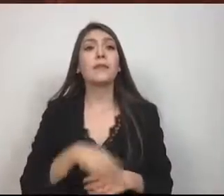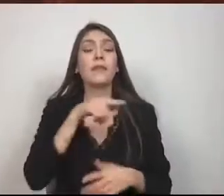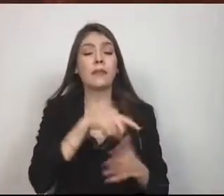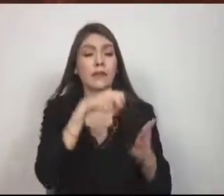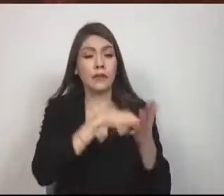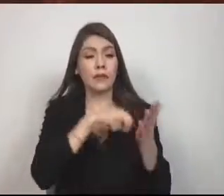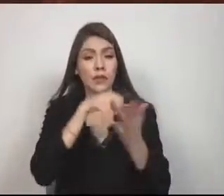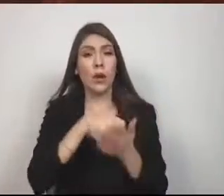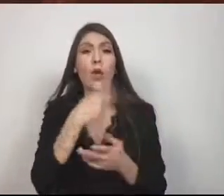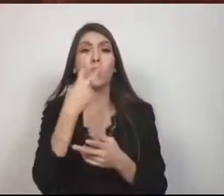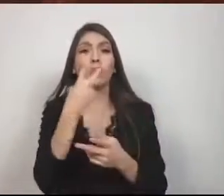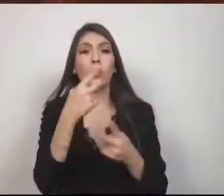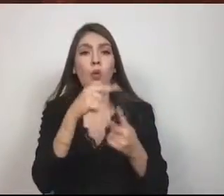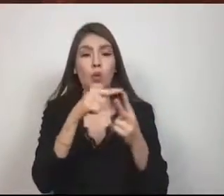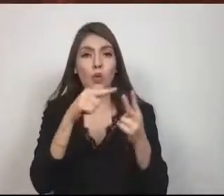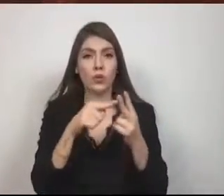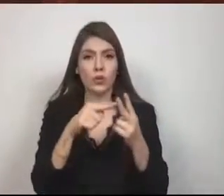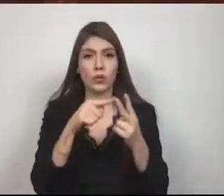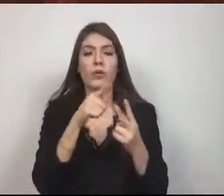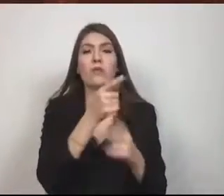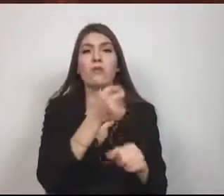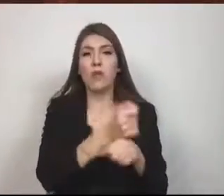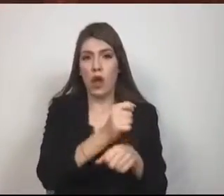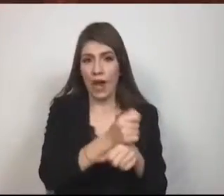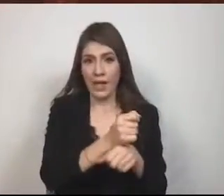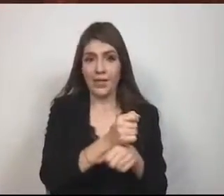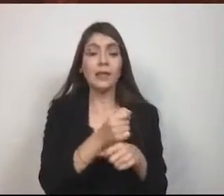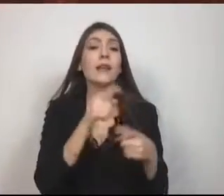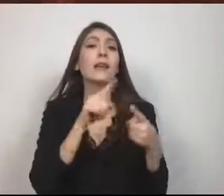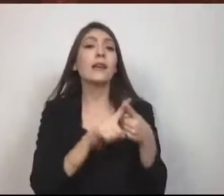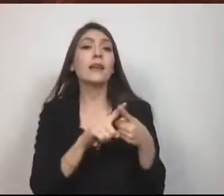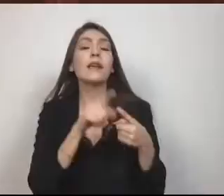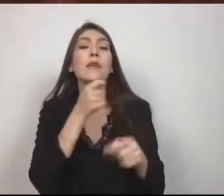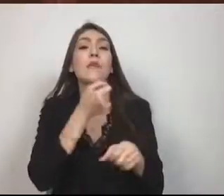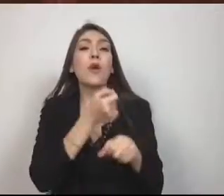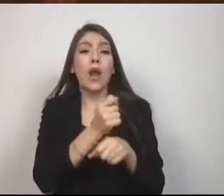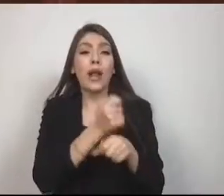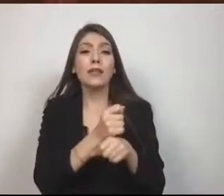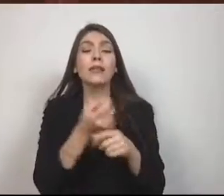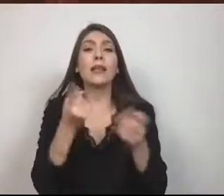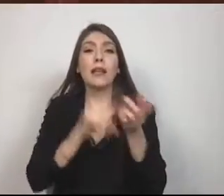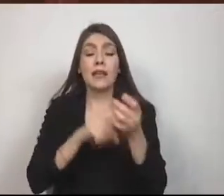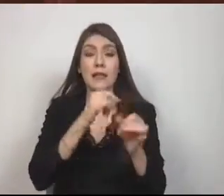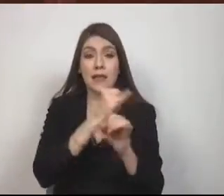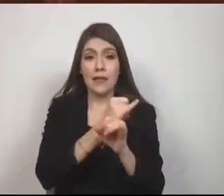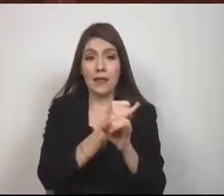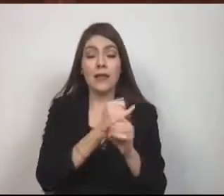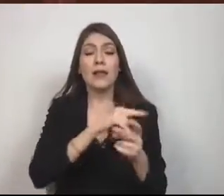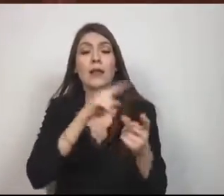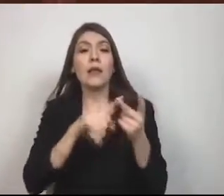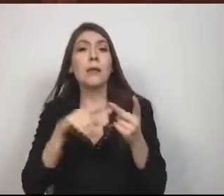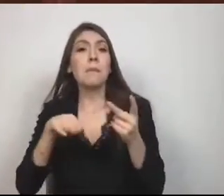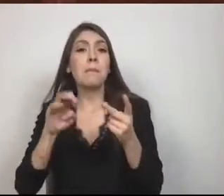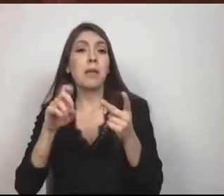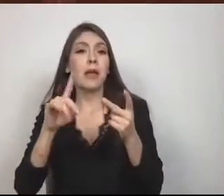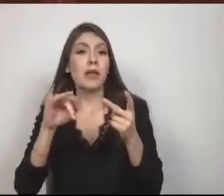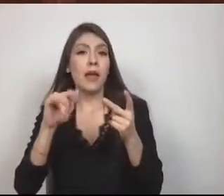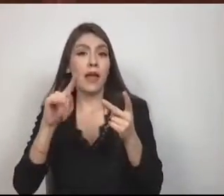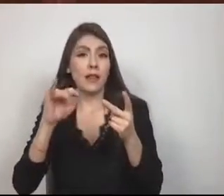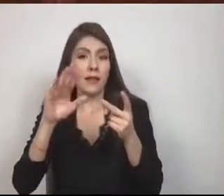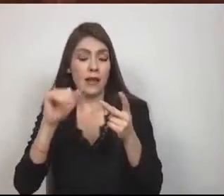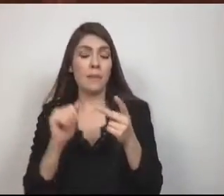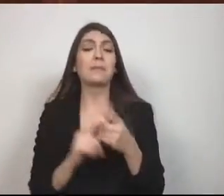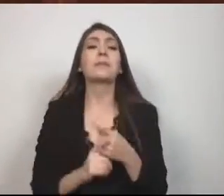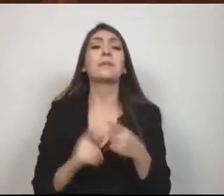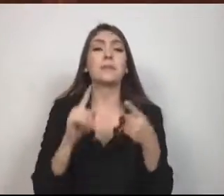de violencia: la digital y la mediática. La primera, que se realiza mediante el uso de tecnologías de la